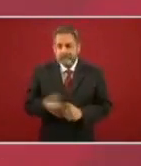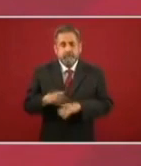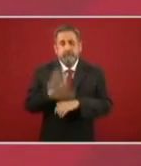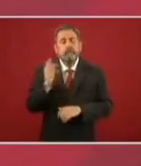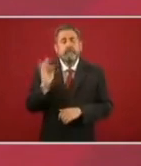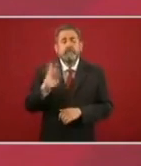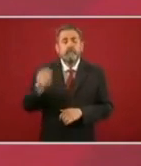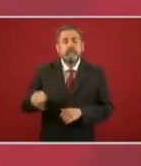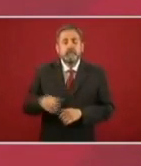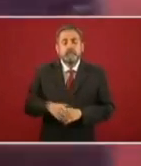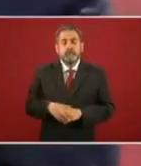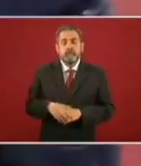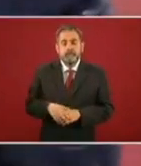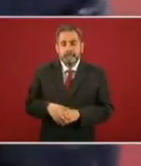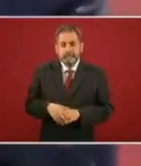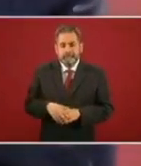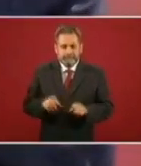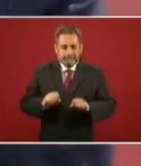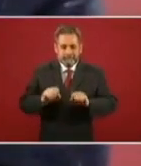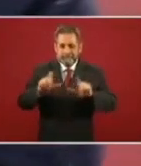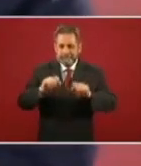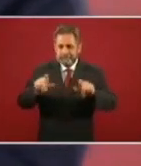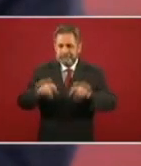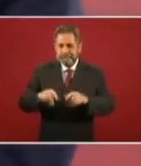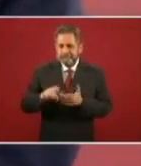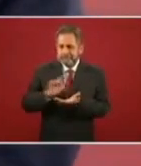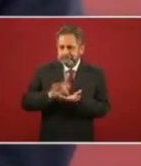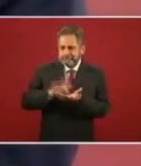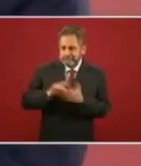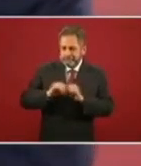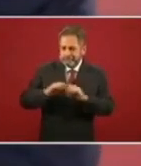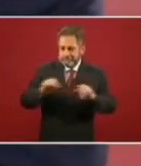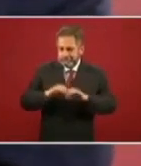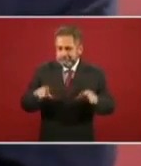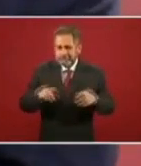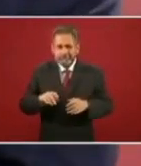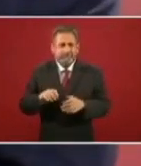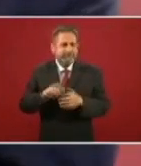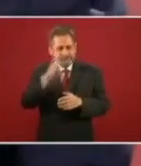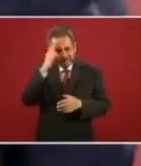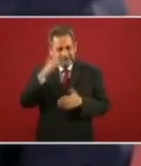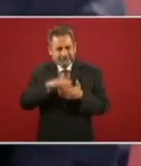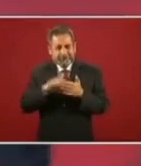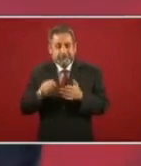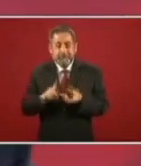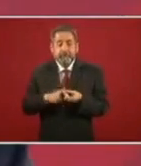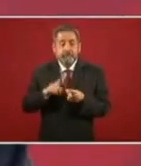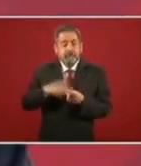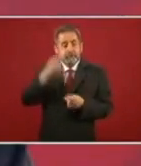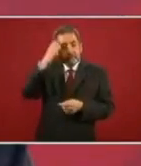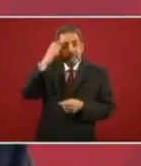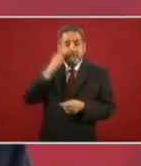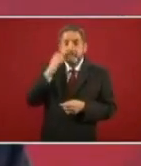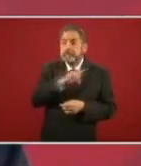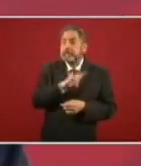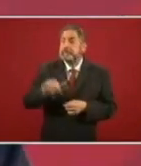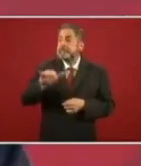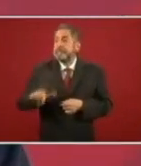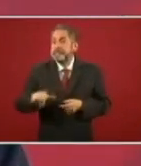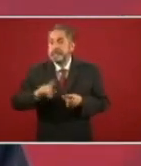porque entonces sí, los memes, ¿no? ¿De dónde estacionarlo? ¿Sí?